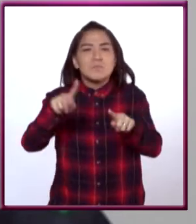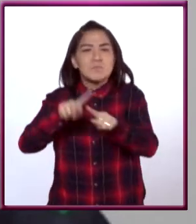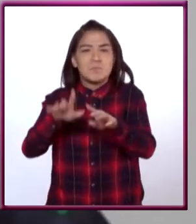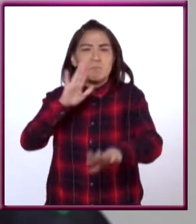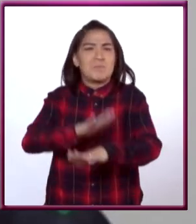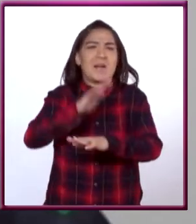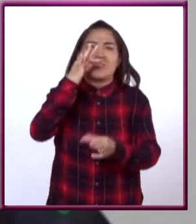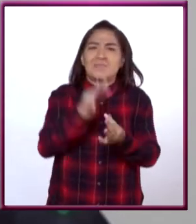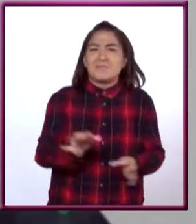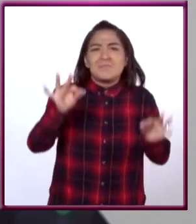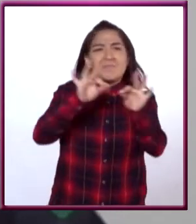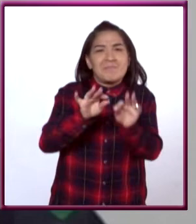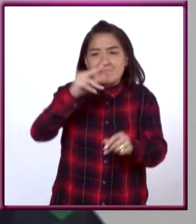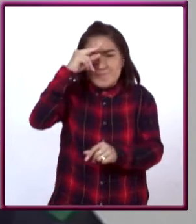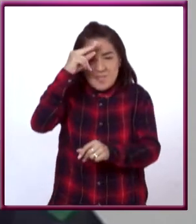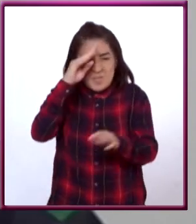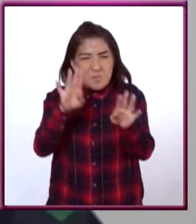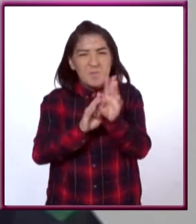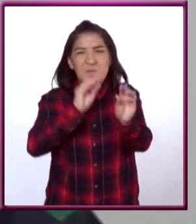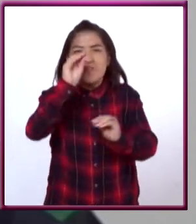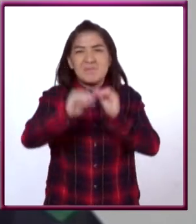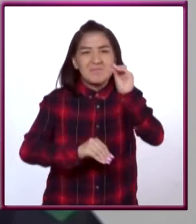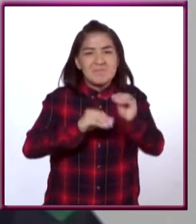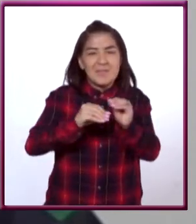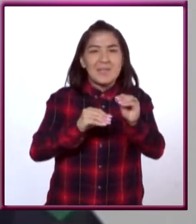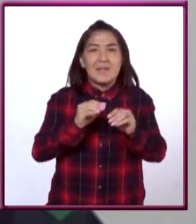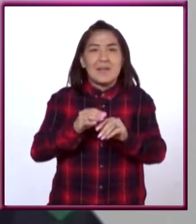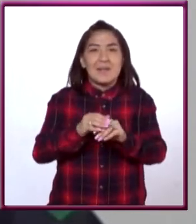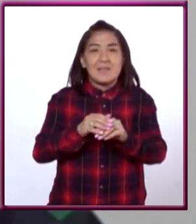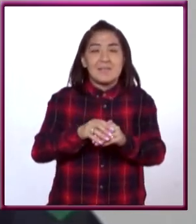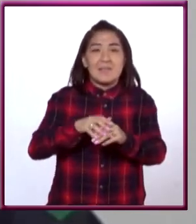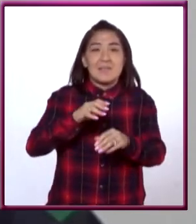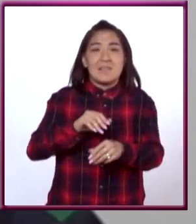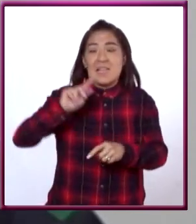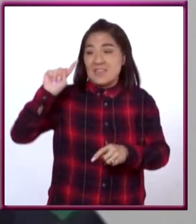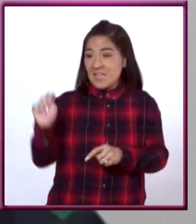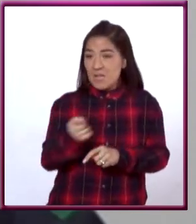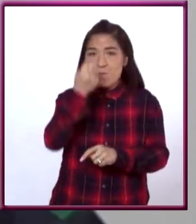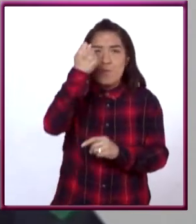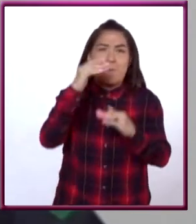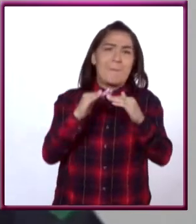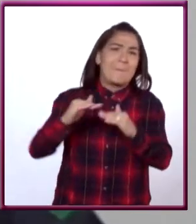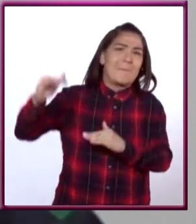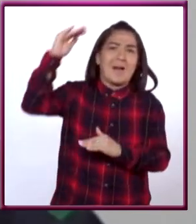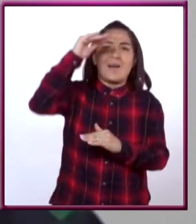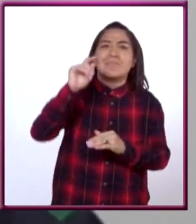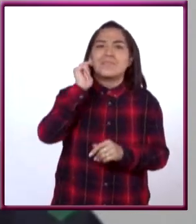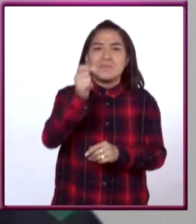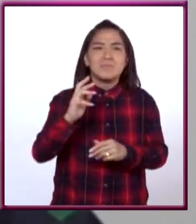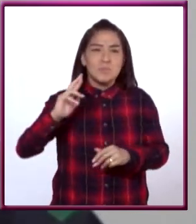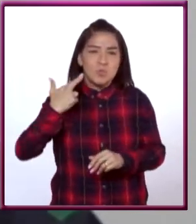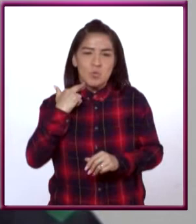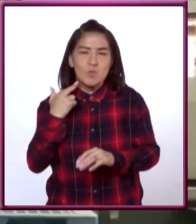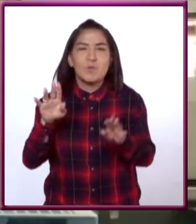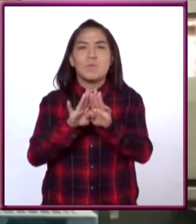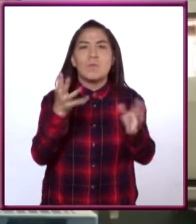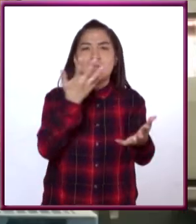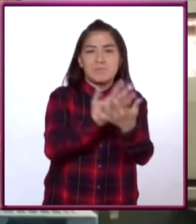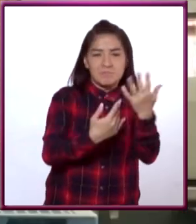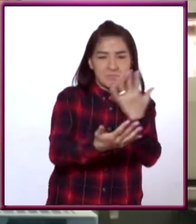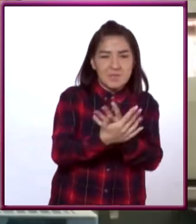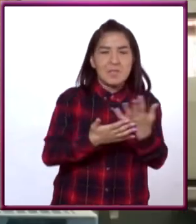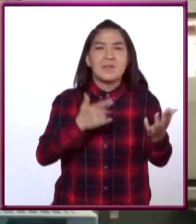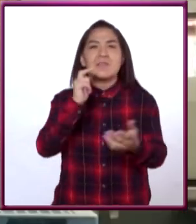que antes no podíamos imaginar, ¿no? Tenemos alta tecnología, hablamos de robots colaborativos,